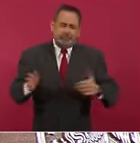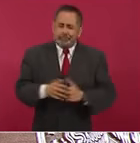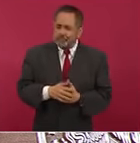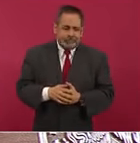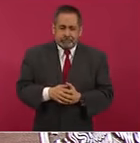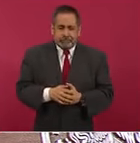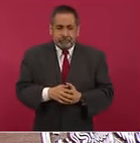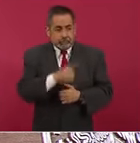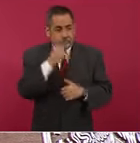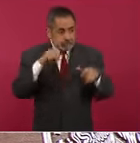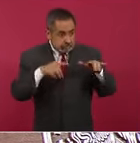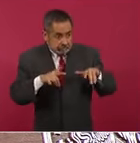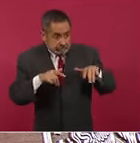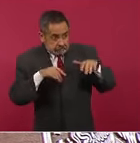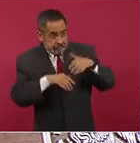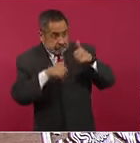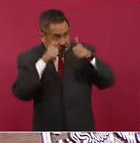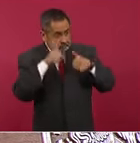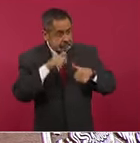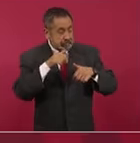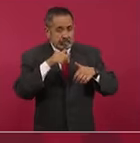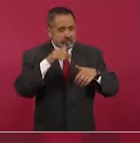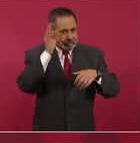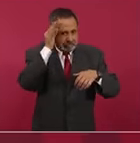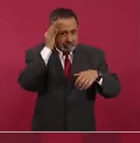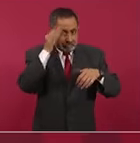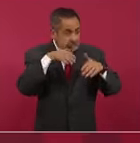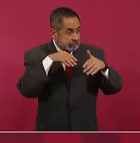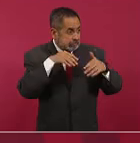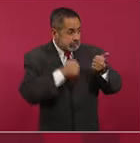convertirnos en peleles de los potentados